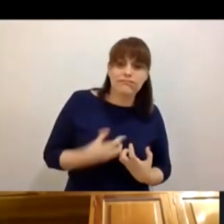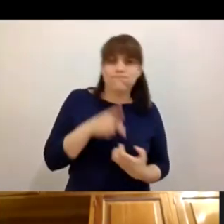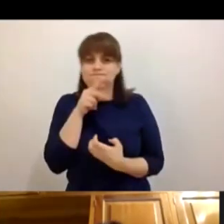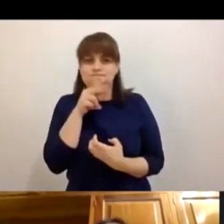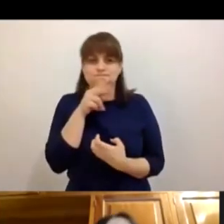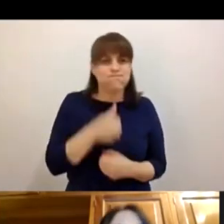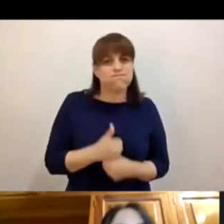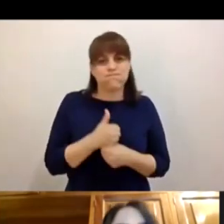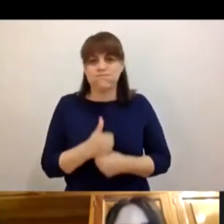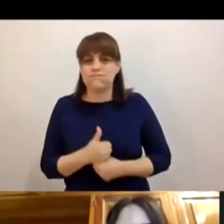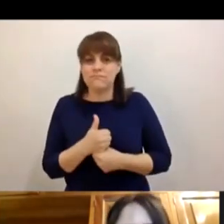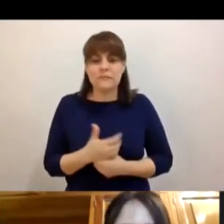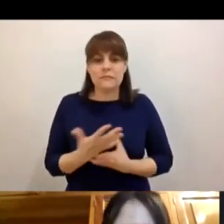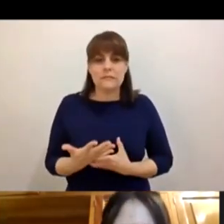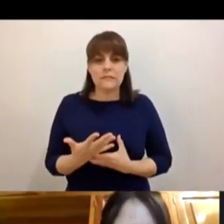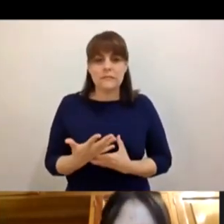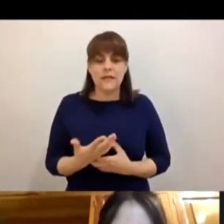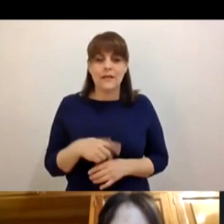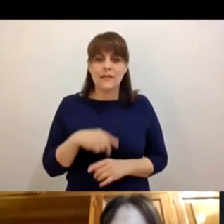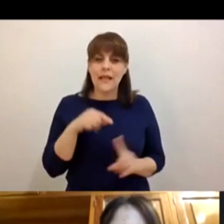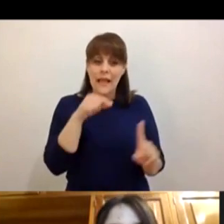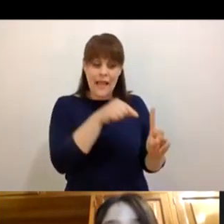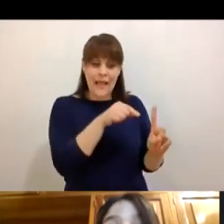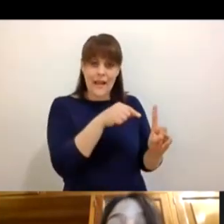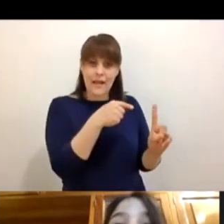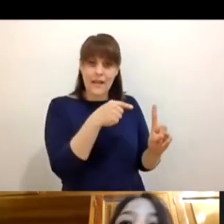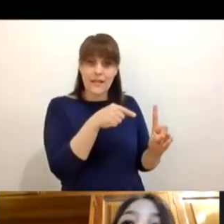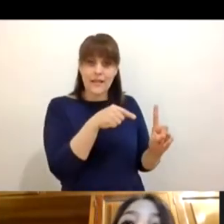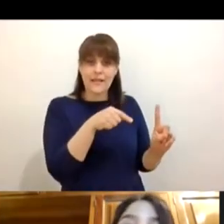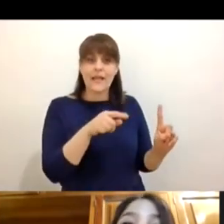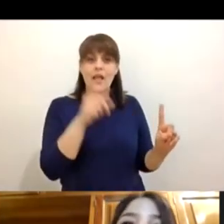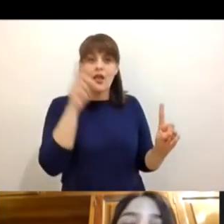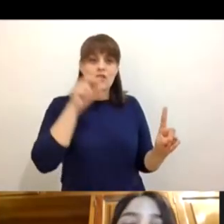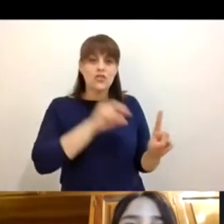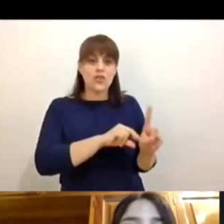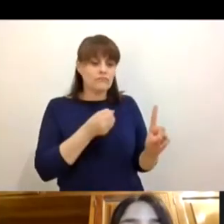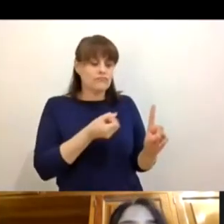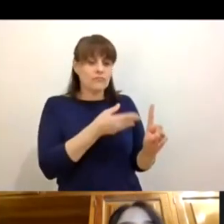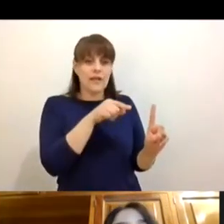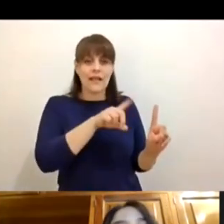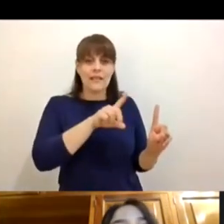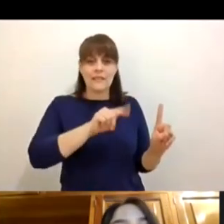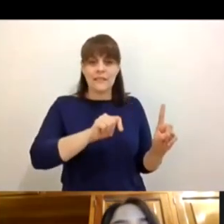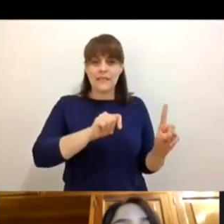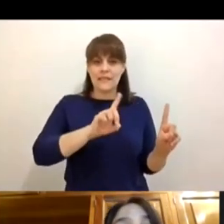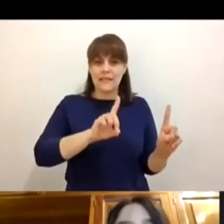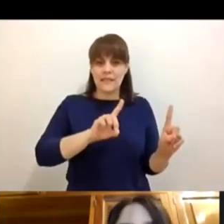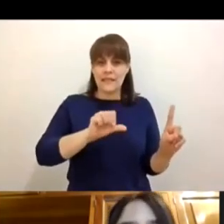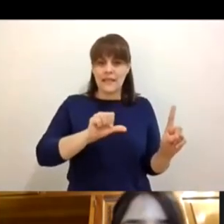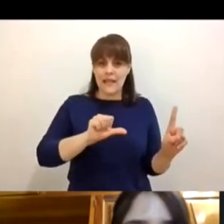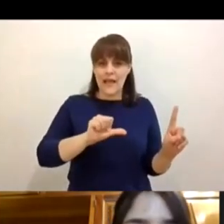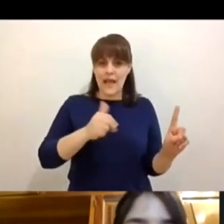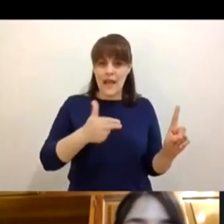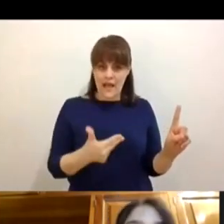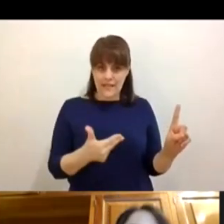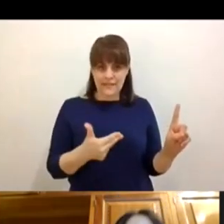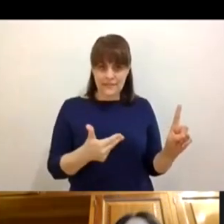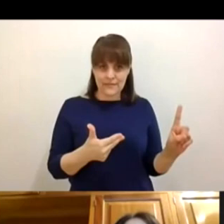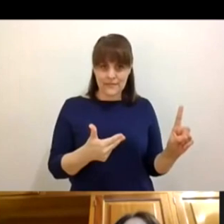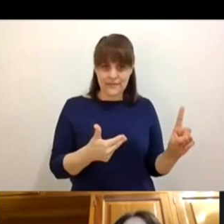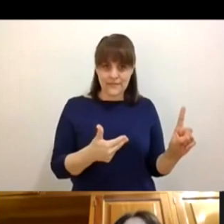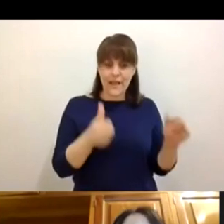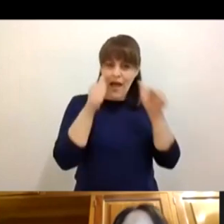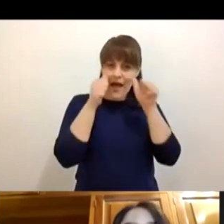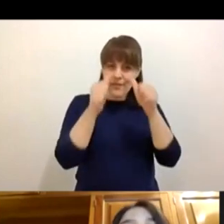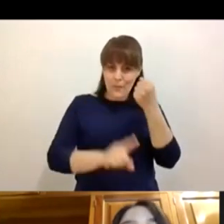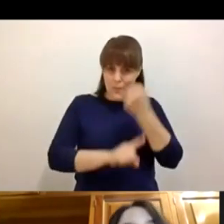poco había un diagnóstico de TDAH. Entonces justo también es eso, ¿no? Como hacer unos buenos diagnósticos para que también